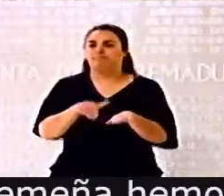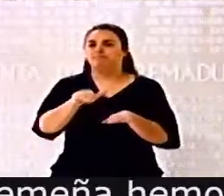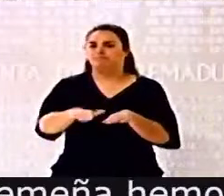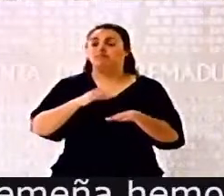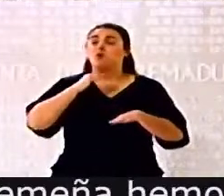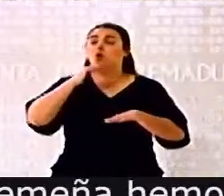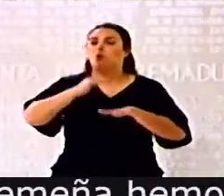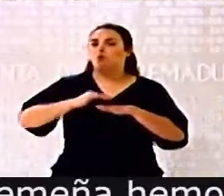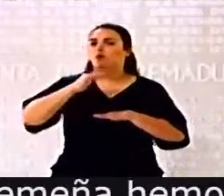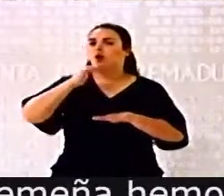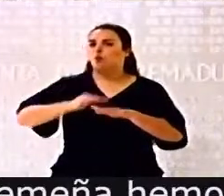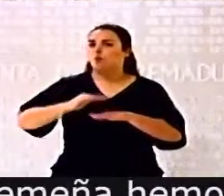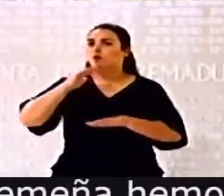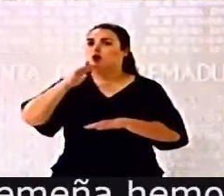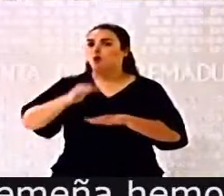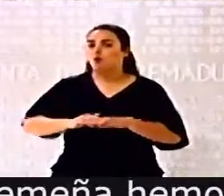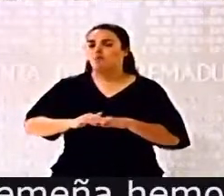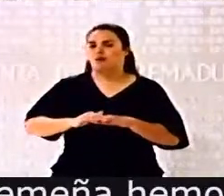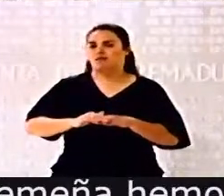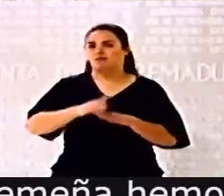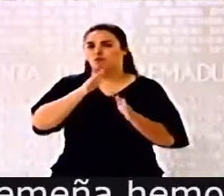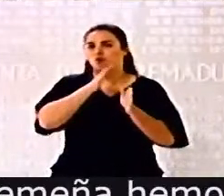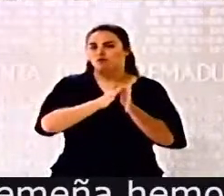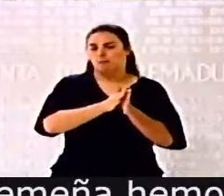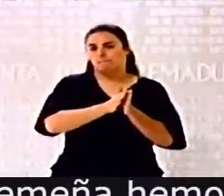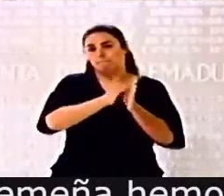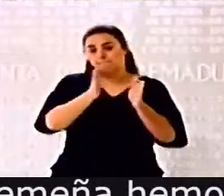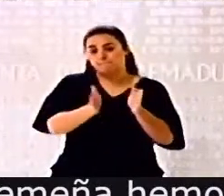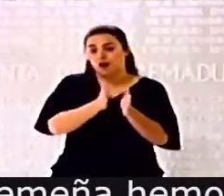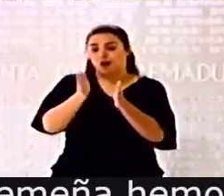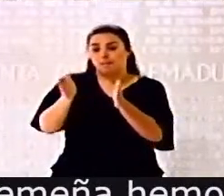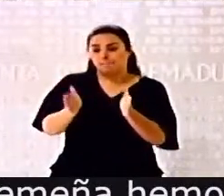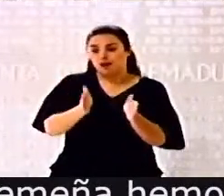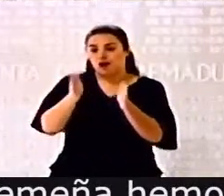lo largo del cronograma que tenía previsto